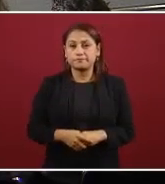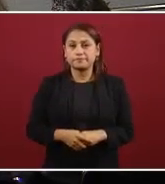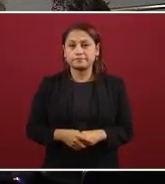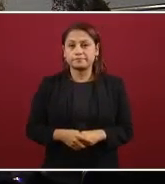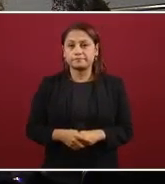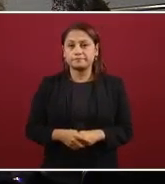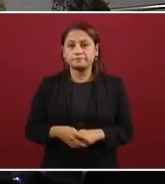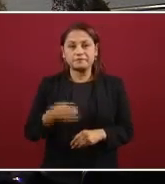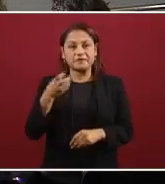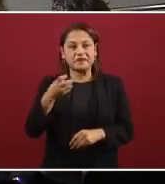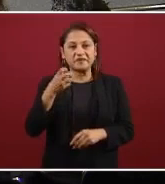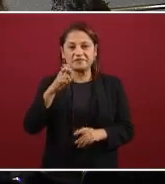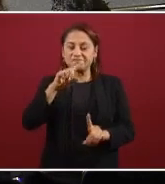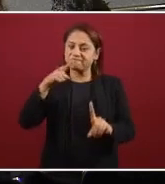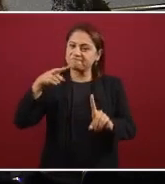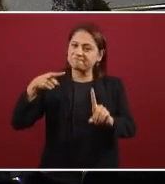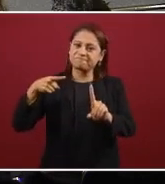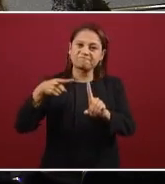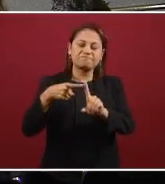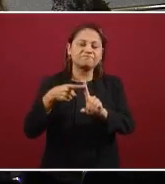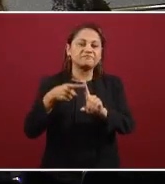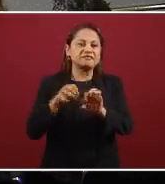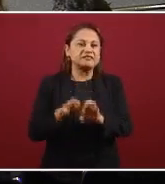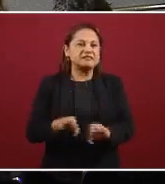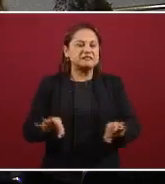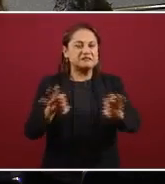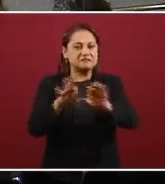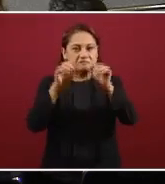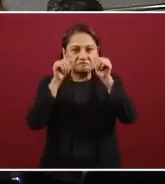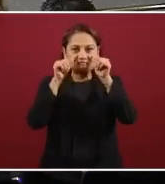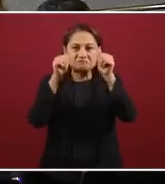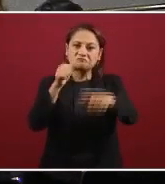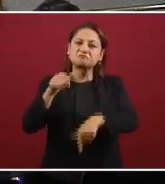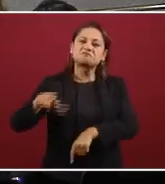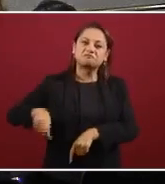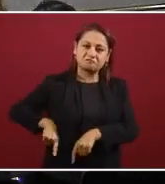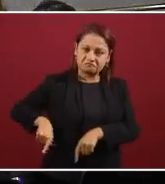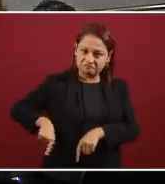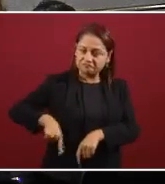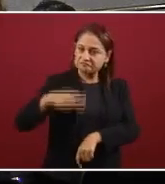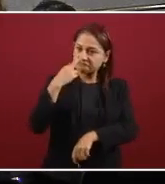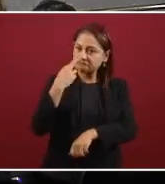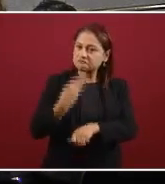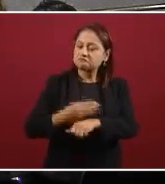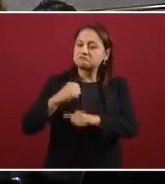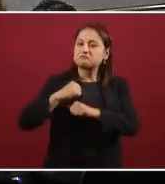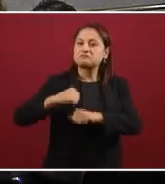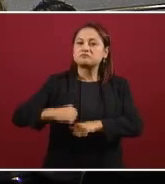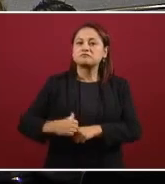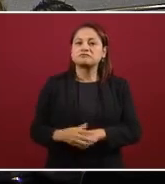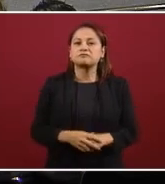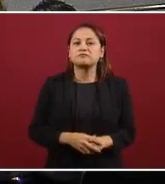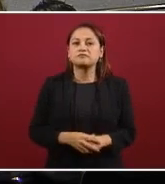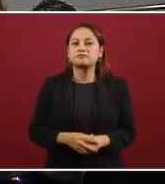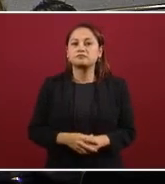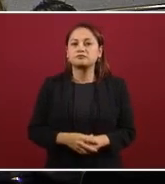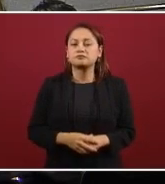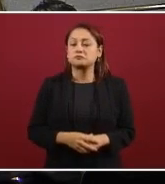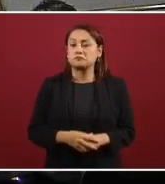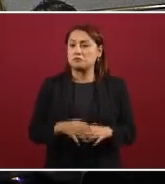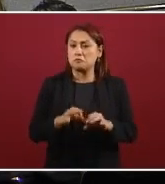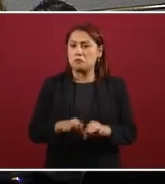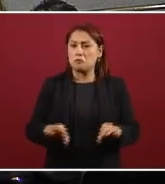una prioridad del gobierno el que se dé esta